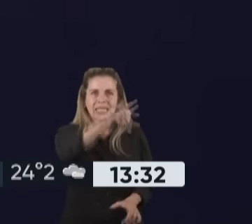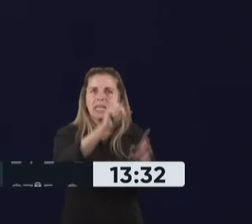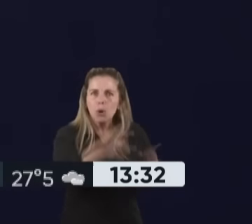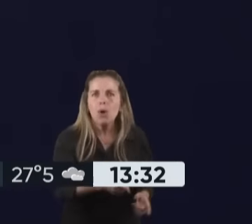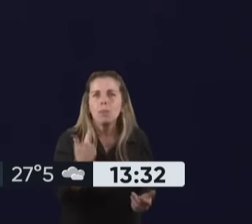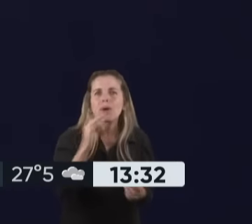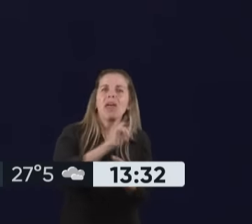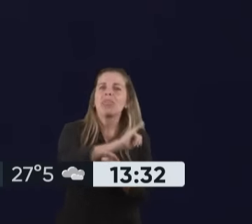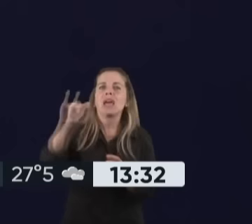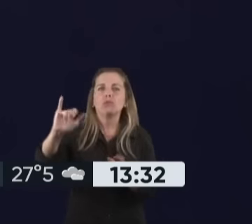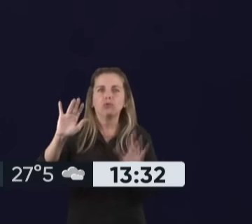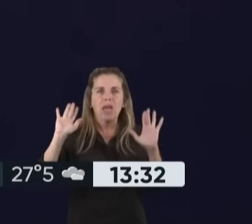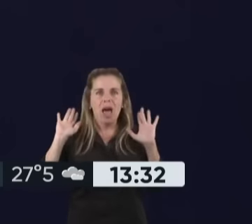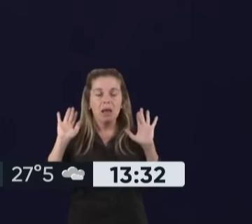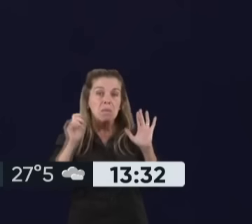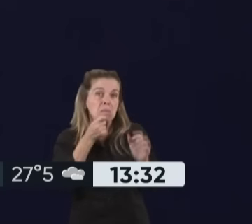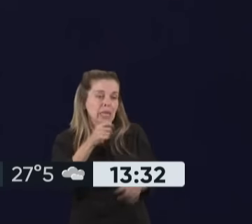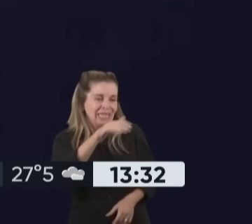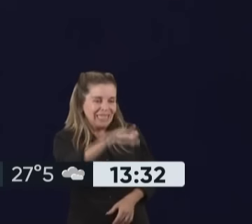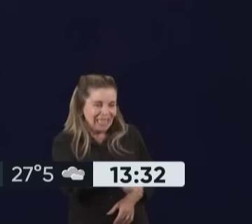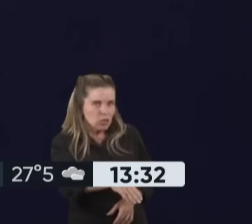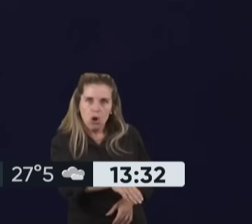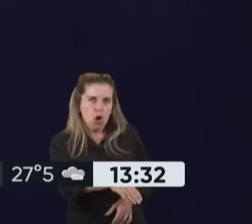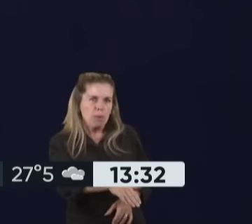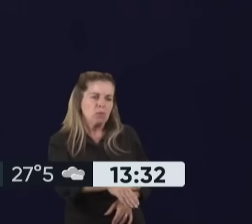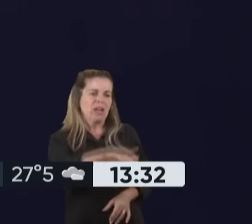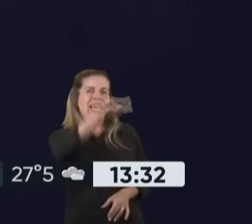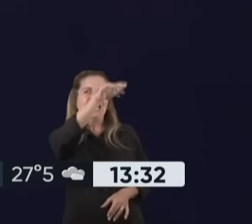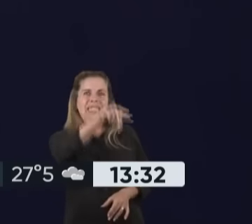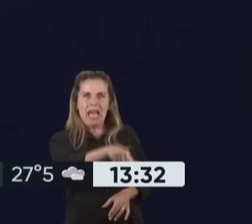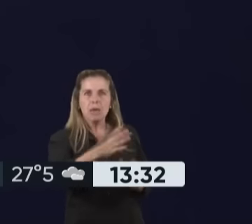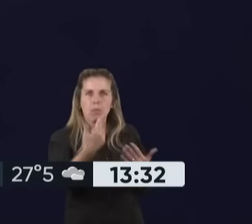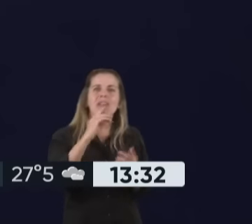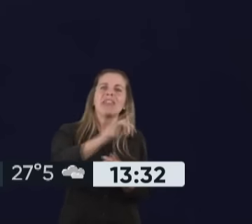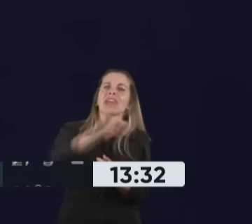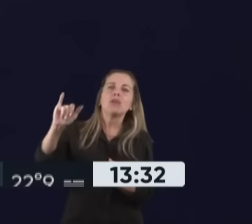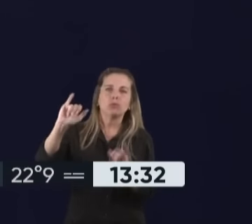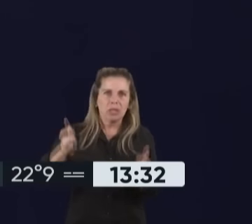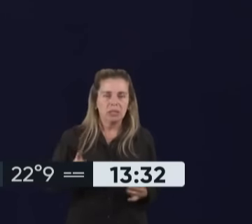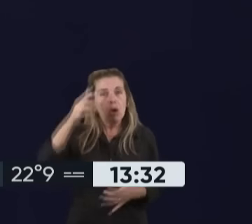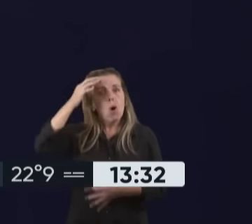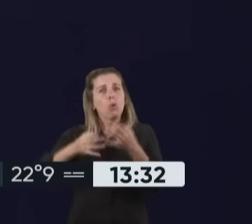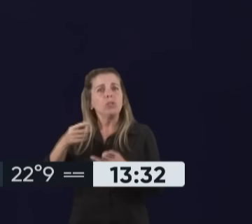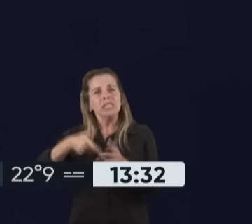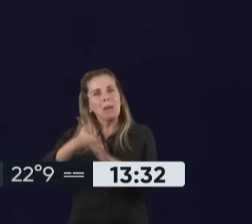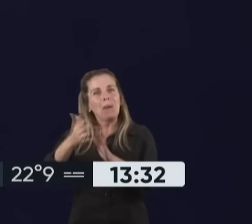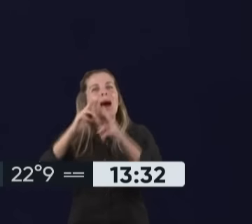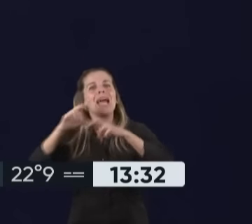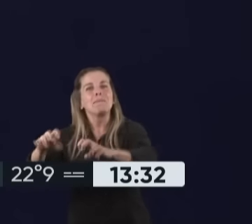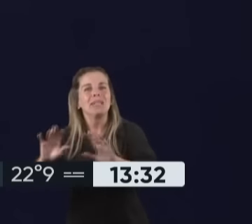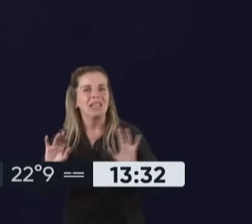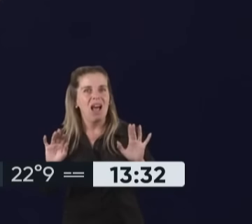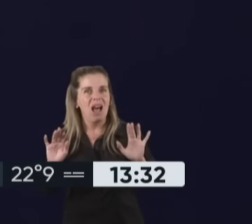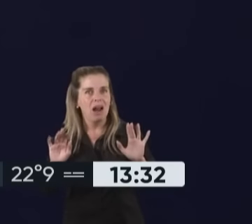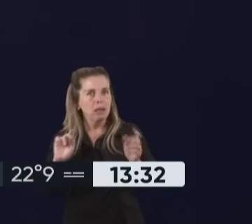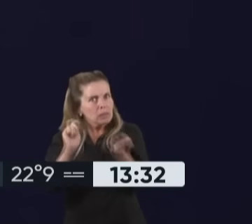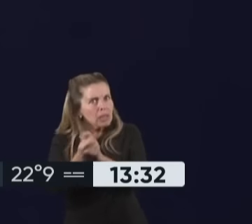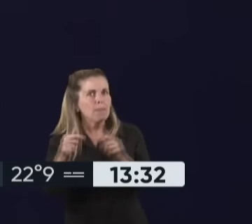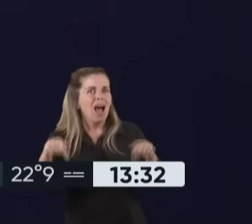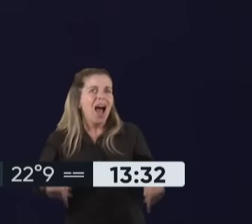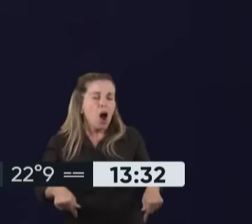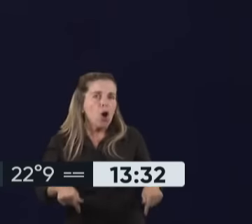tenido, 30 años después puede hablar, ese delito se va a investigar. No como ahora que se logró un